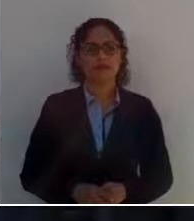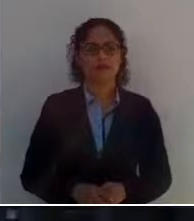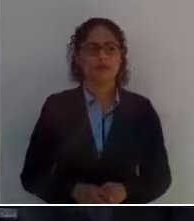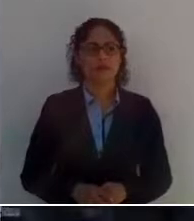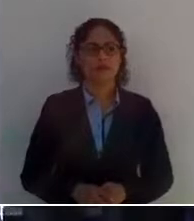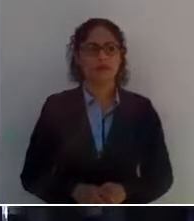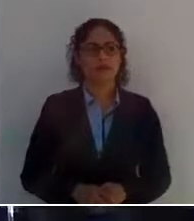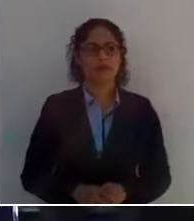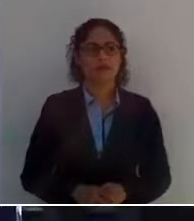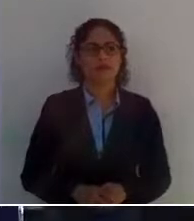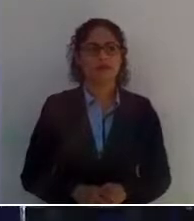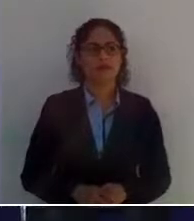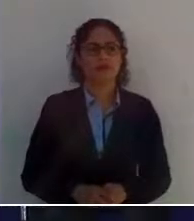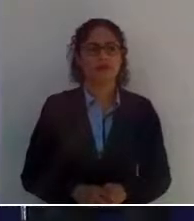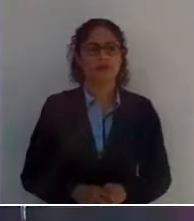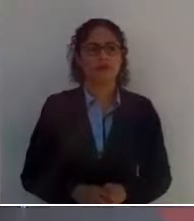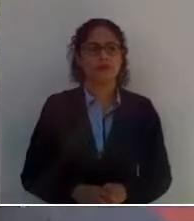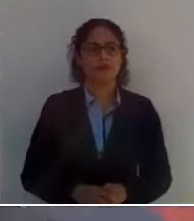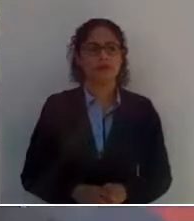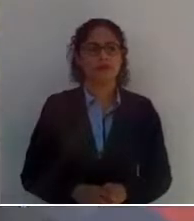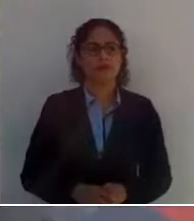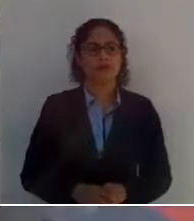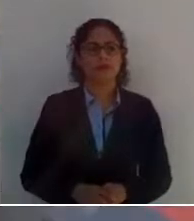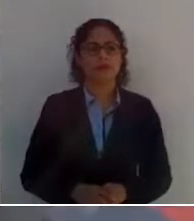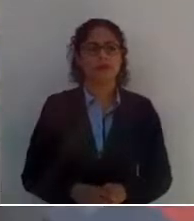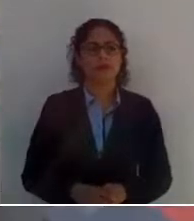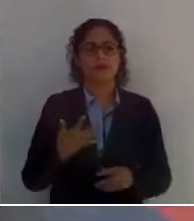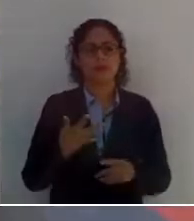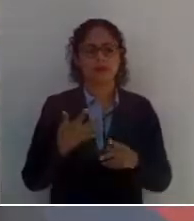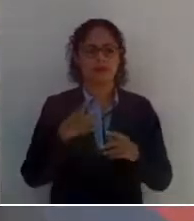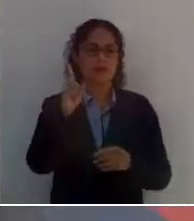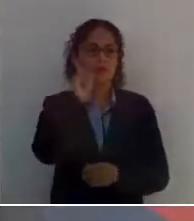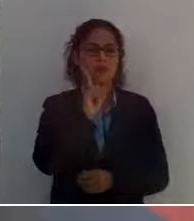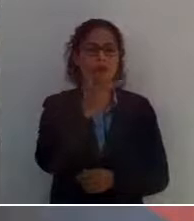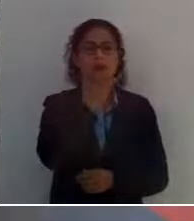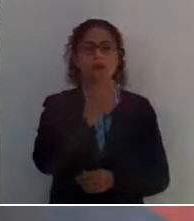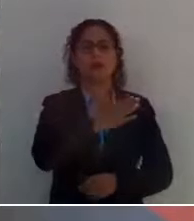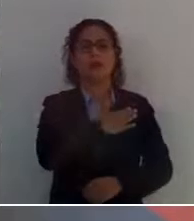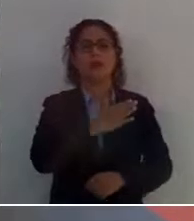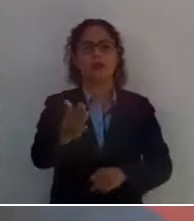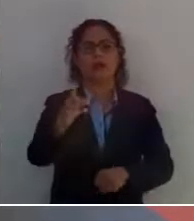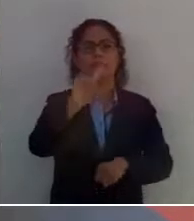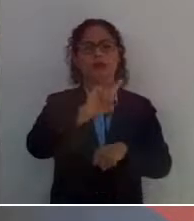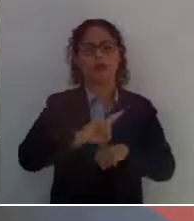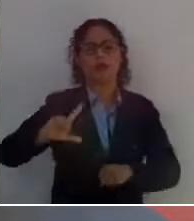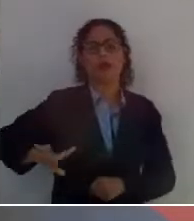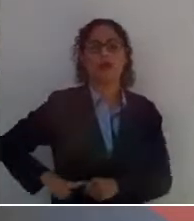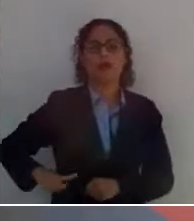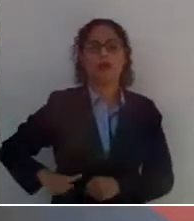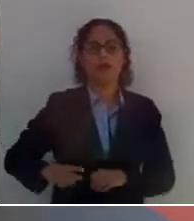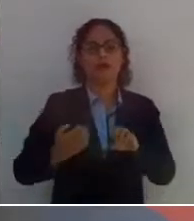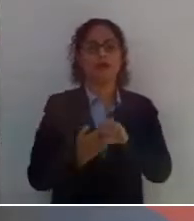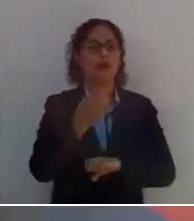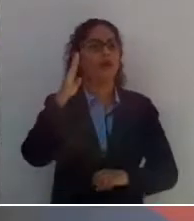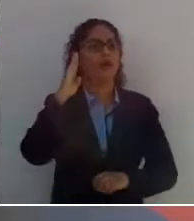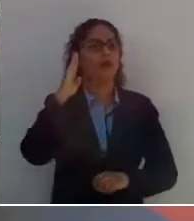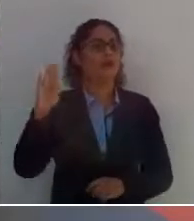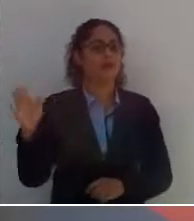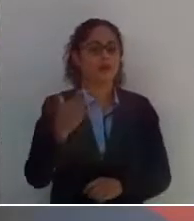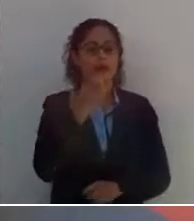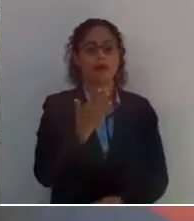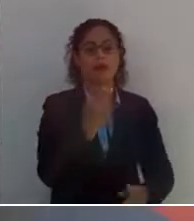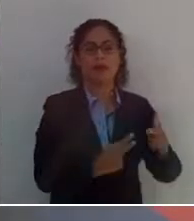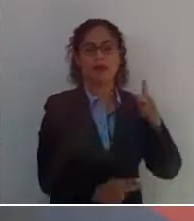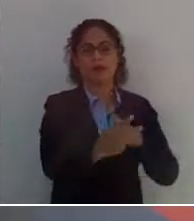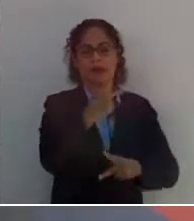Damas y caballeros, muy buenos días. El gobierno del estado de Michoacán les da la más cordial